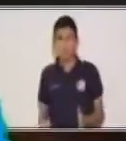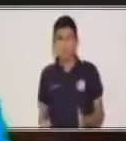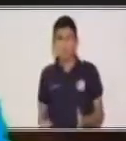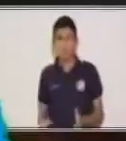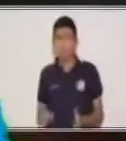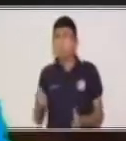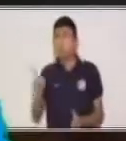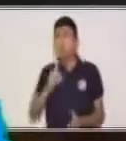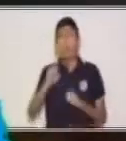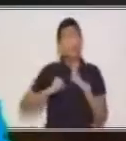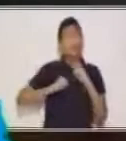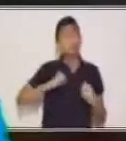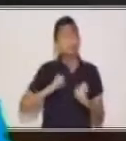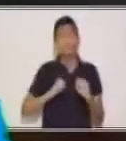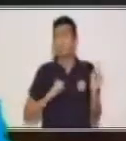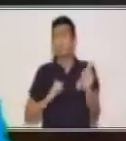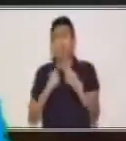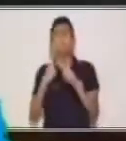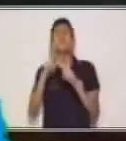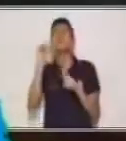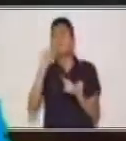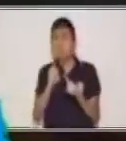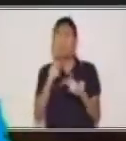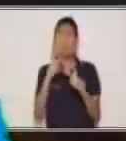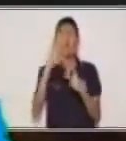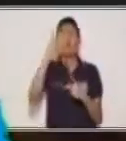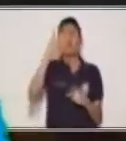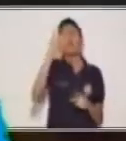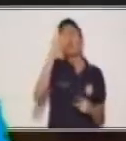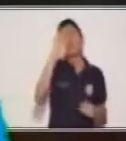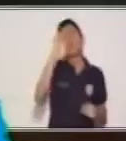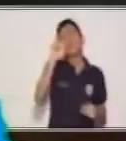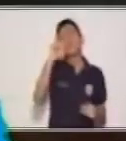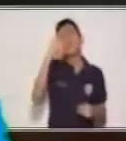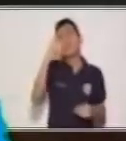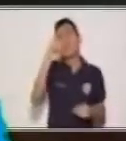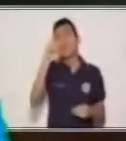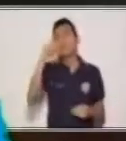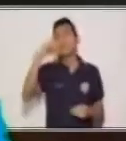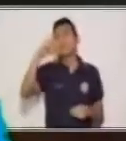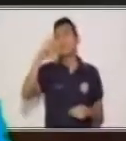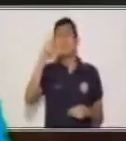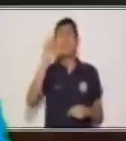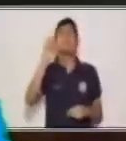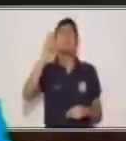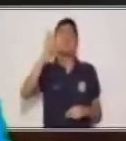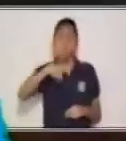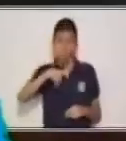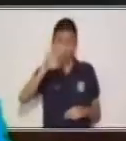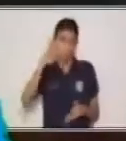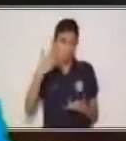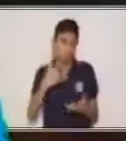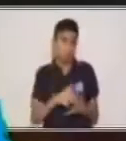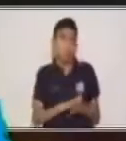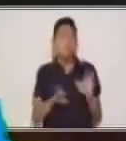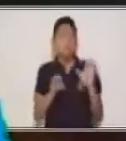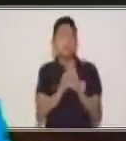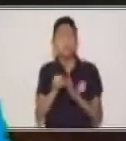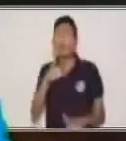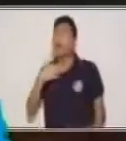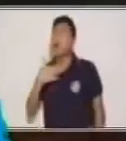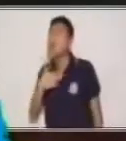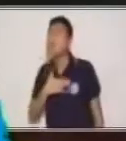a describir al sujeto, ¿sí? Yo estoy pintando, tú estás trabajando, a mí me